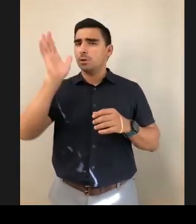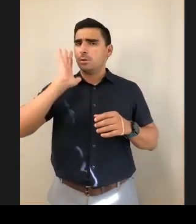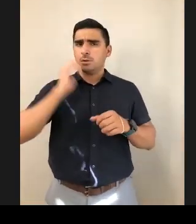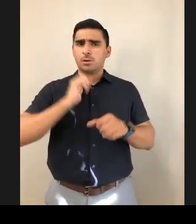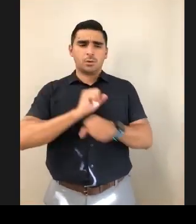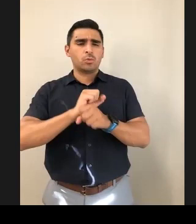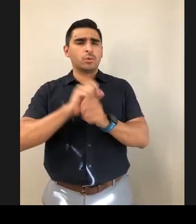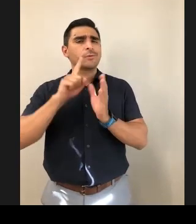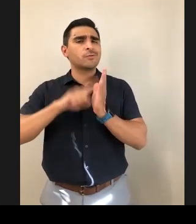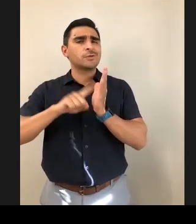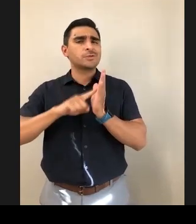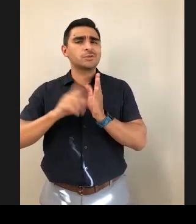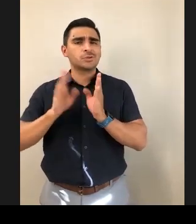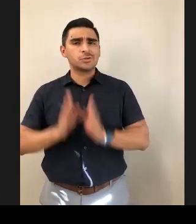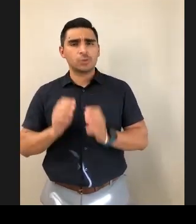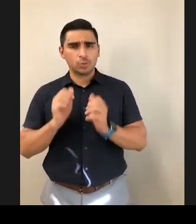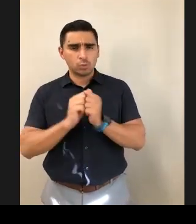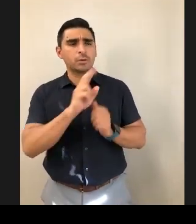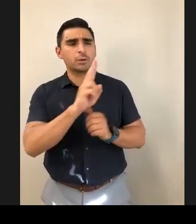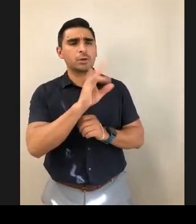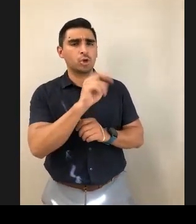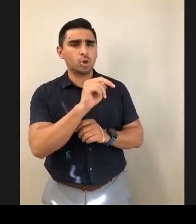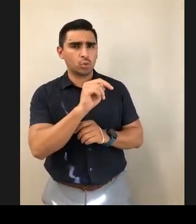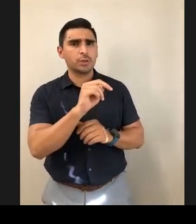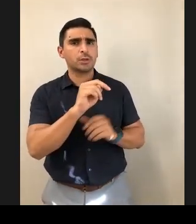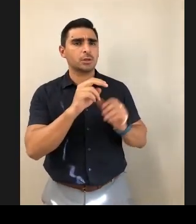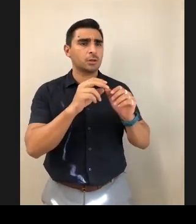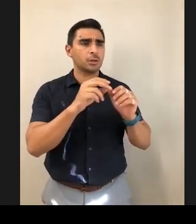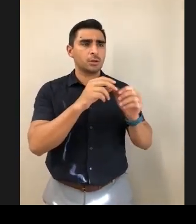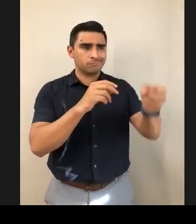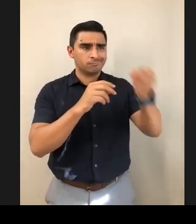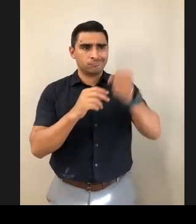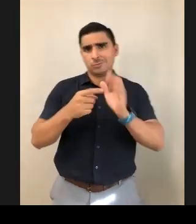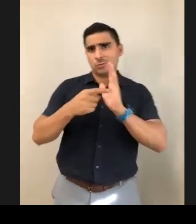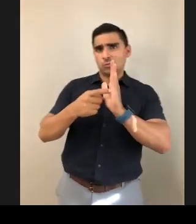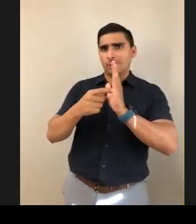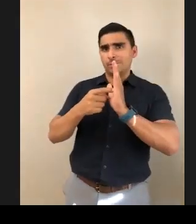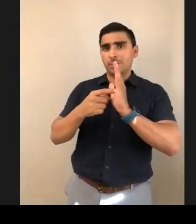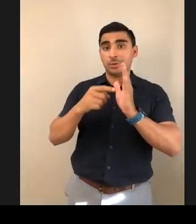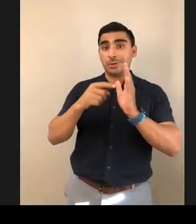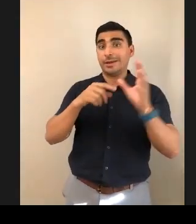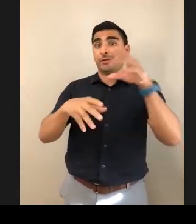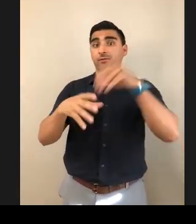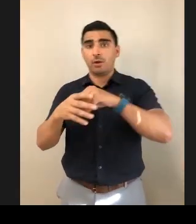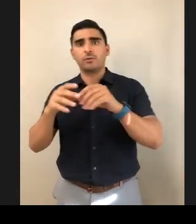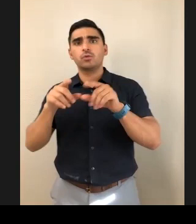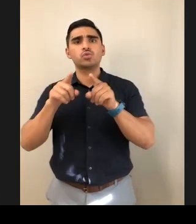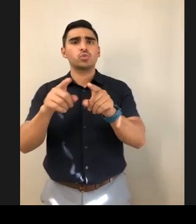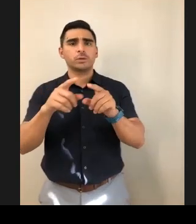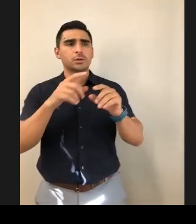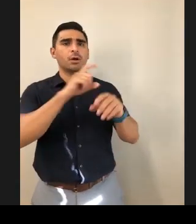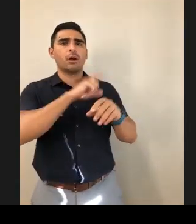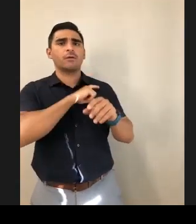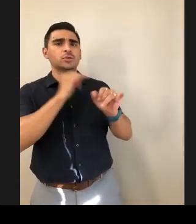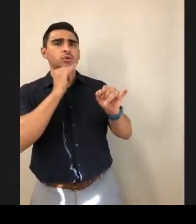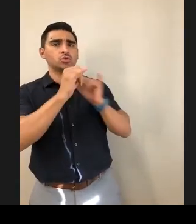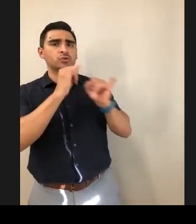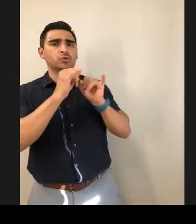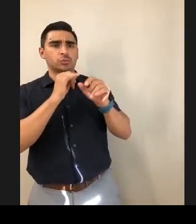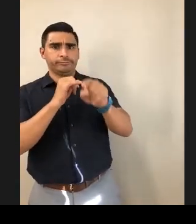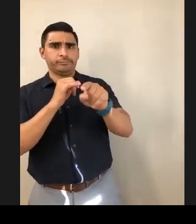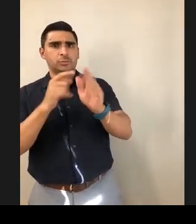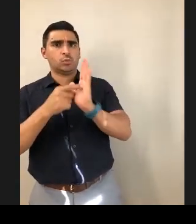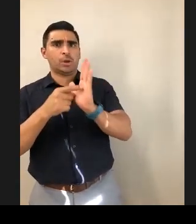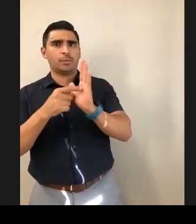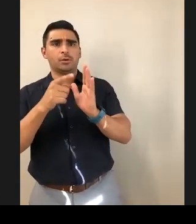como un investigador, trabajar con representantes de los sindicatos y hacer las entrevistas de los